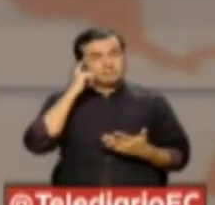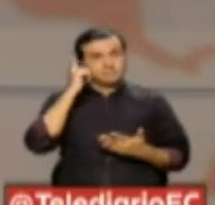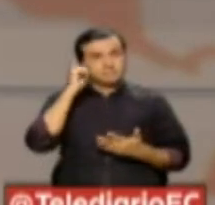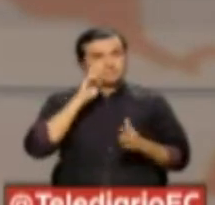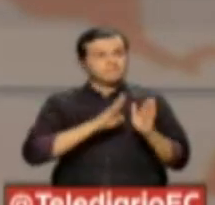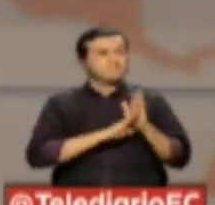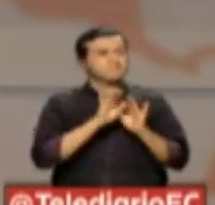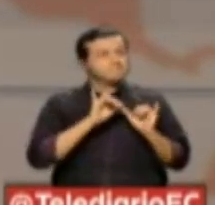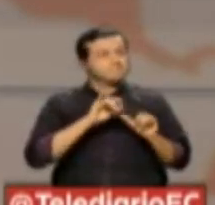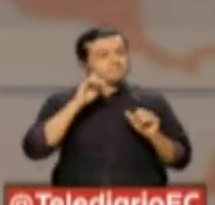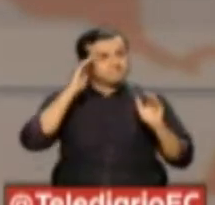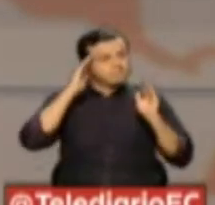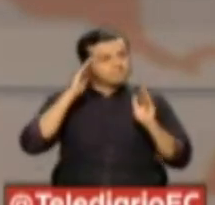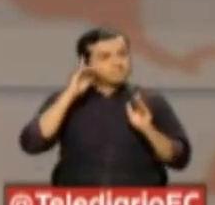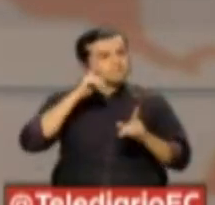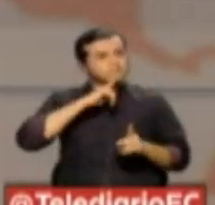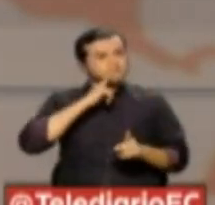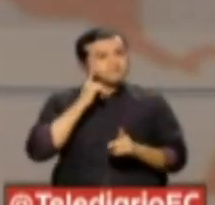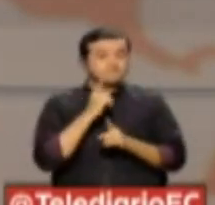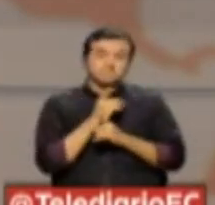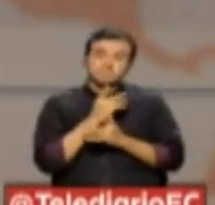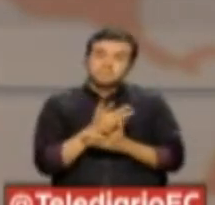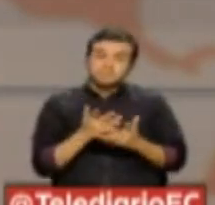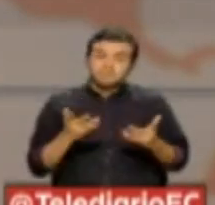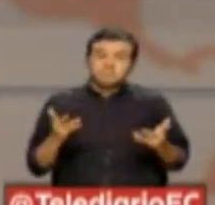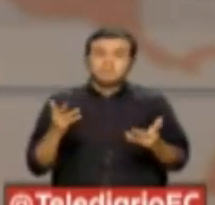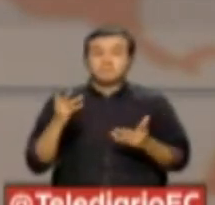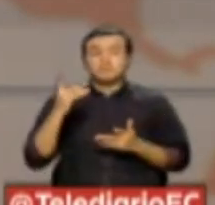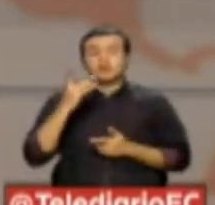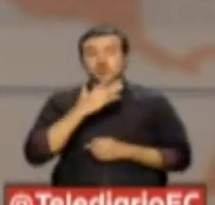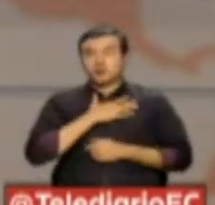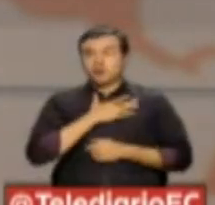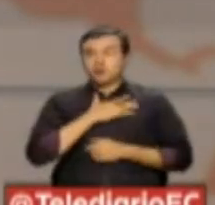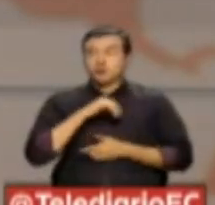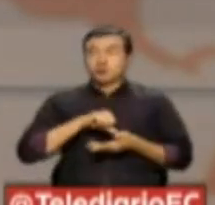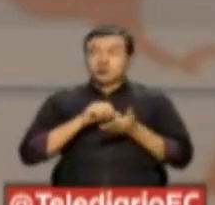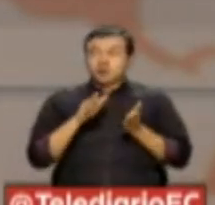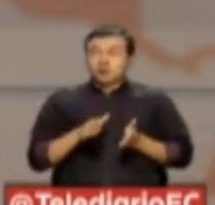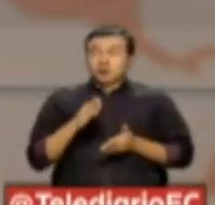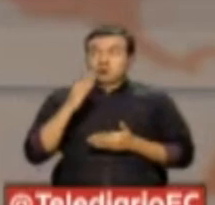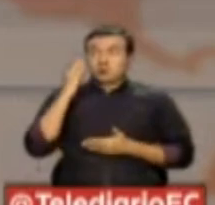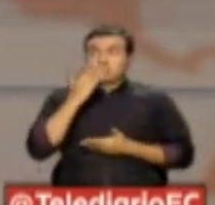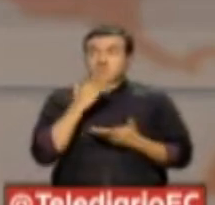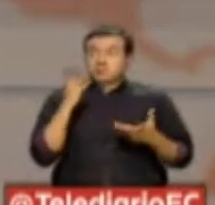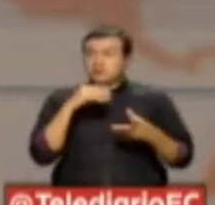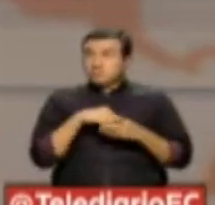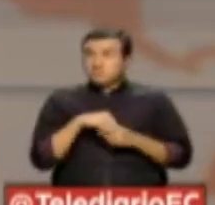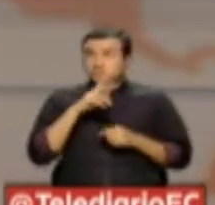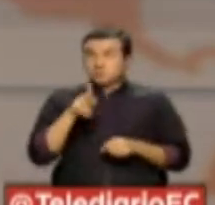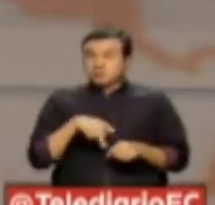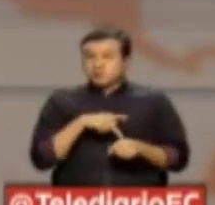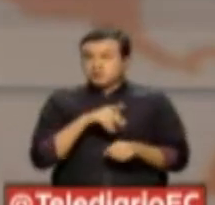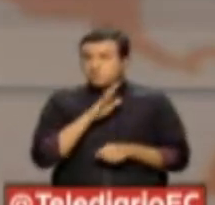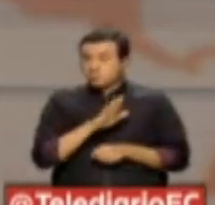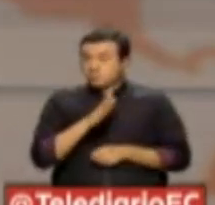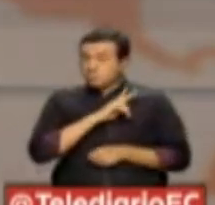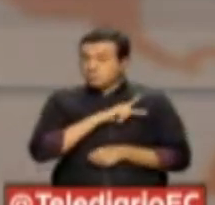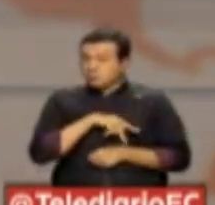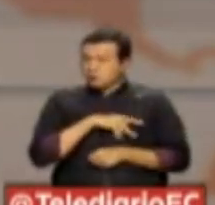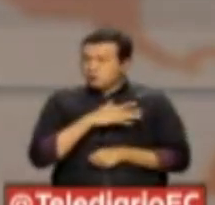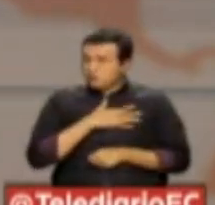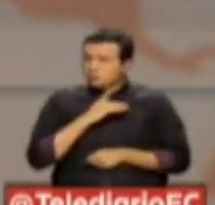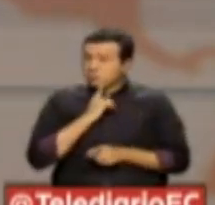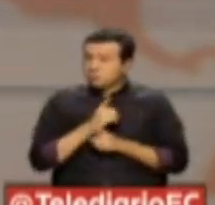potenciado yo le ha puesto a esa posición y por supuesto como ciudadano como actor político como profesional en mi caso